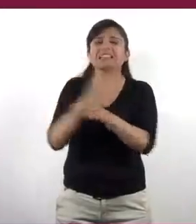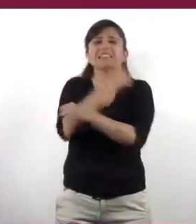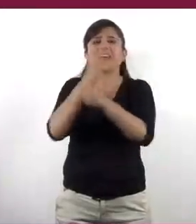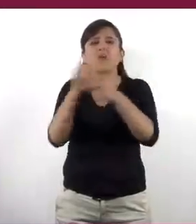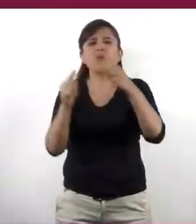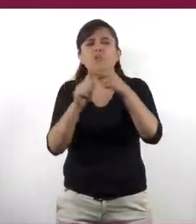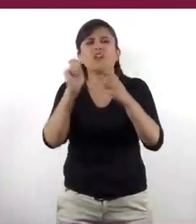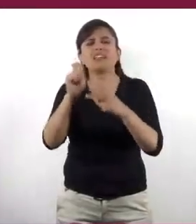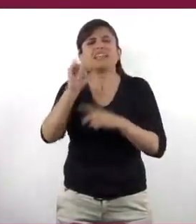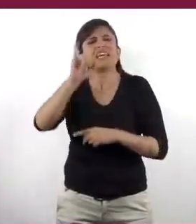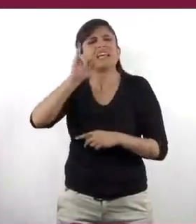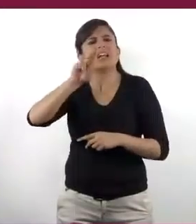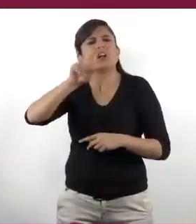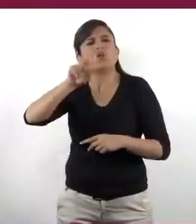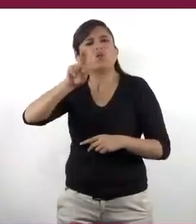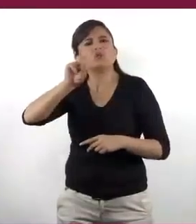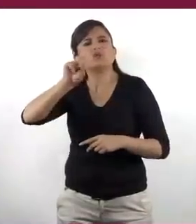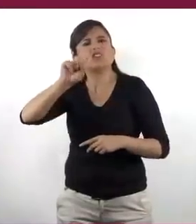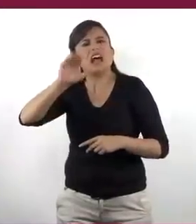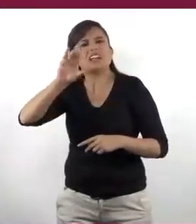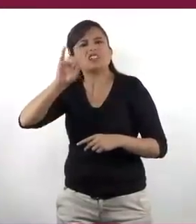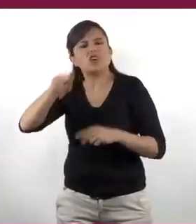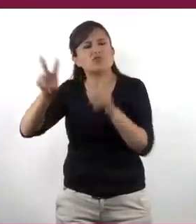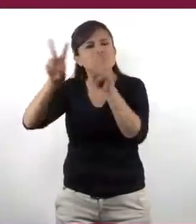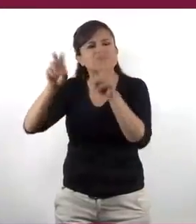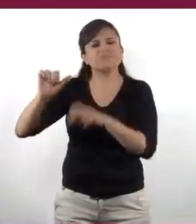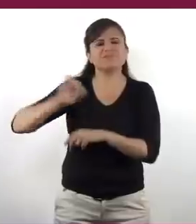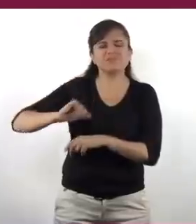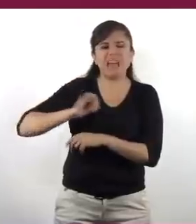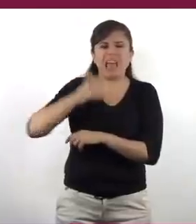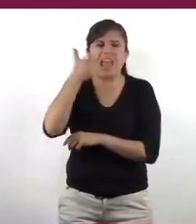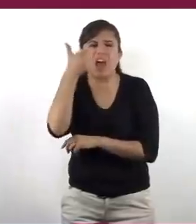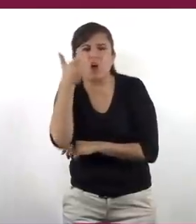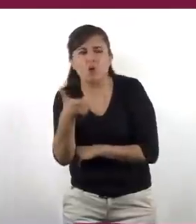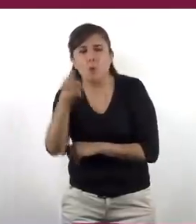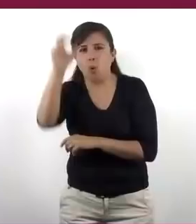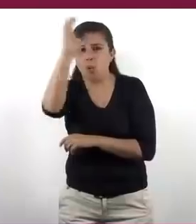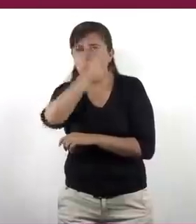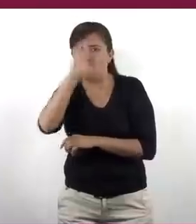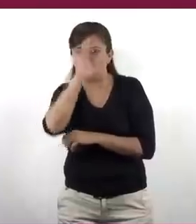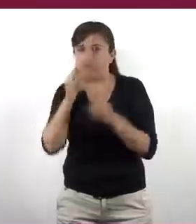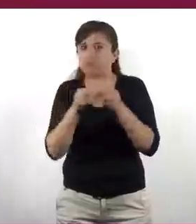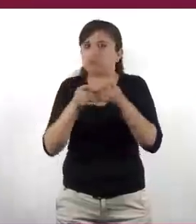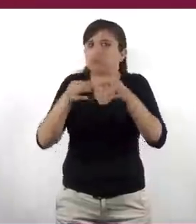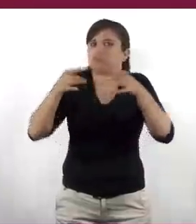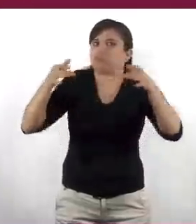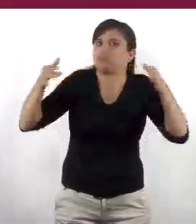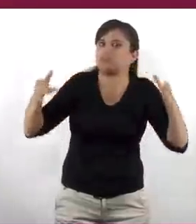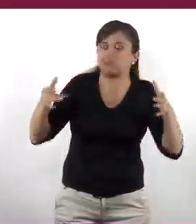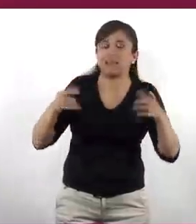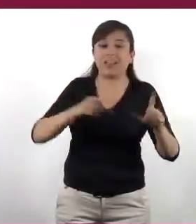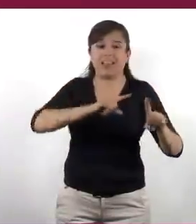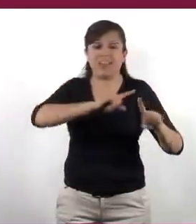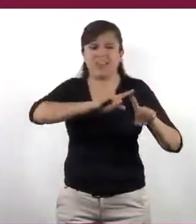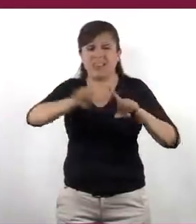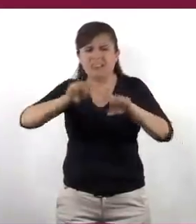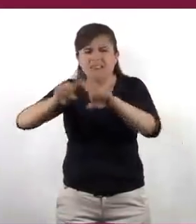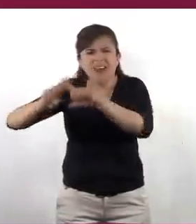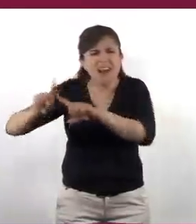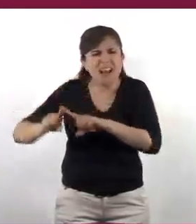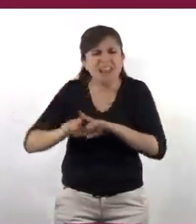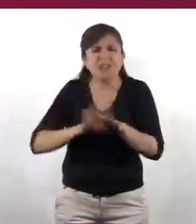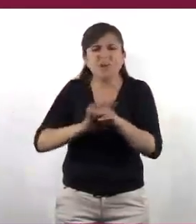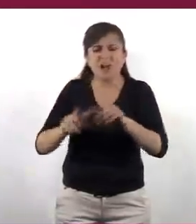y sus consecuencias en los ámbitos de la política, la economía y la cultura. ¿Cuál era la diferencia entre